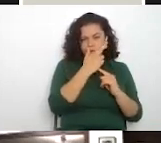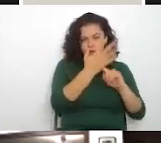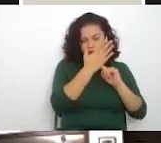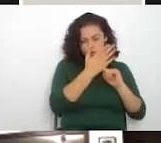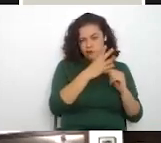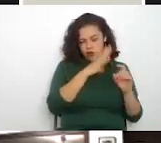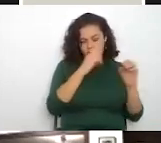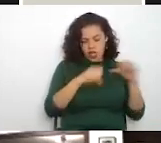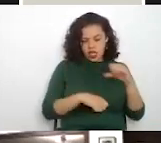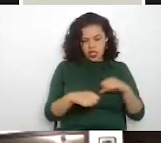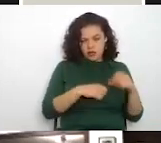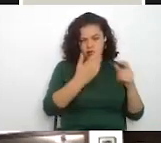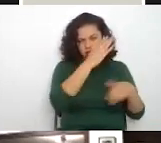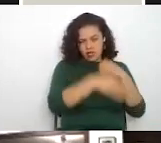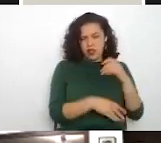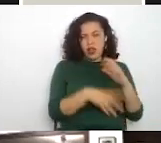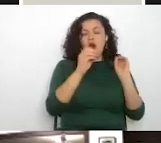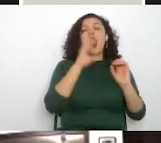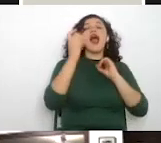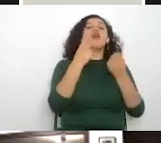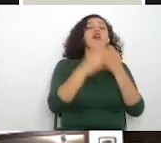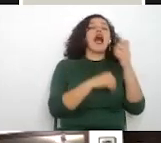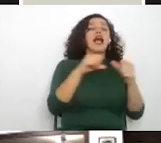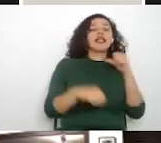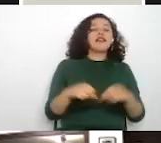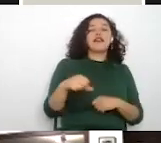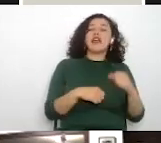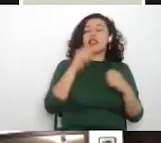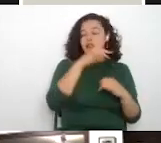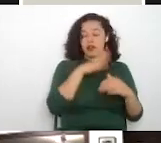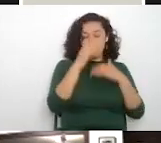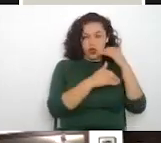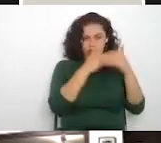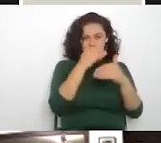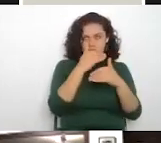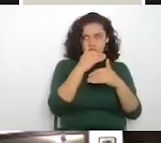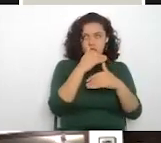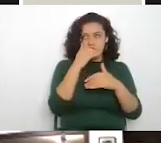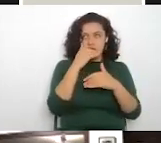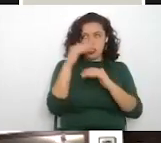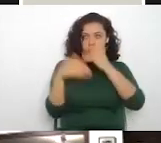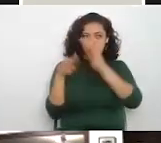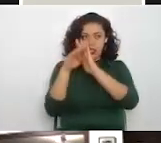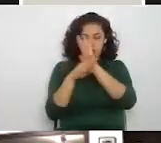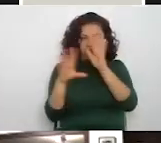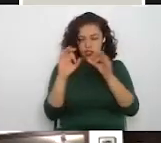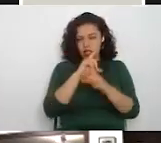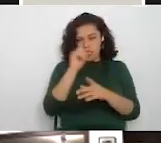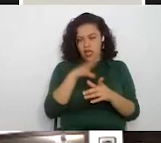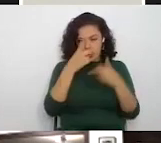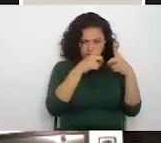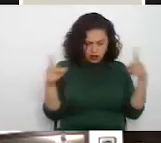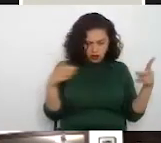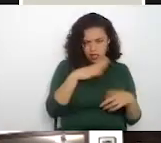Hay actividades o procedimientos que se están haciendo constantemente, termina uno y empieza otro, y hay